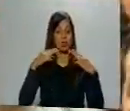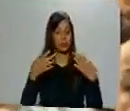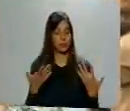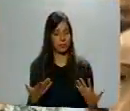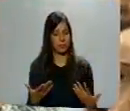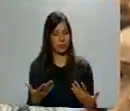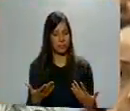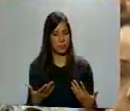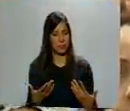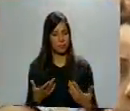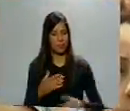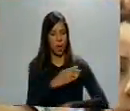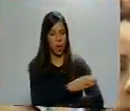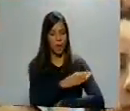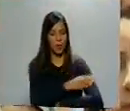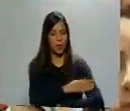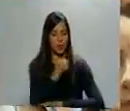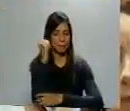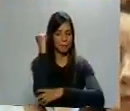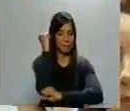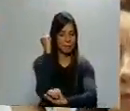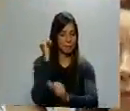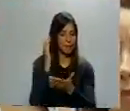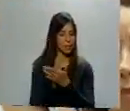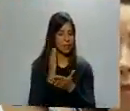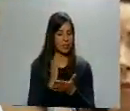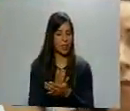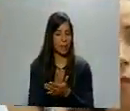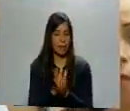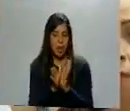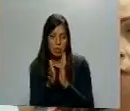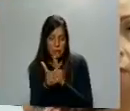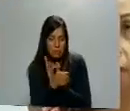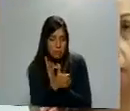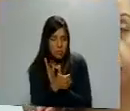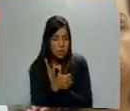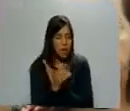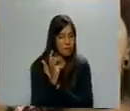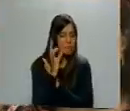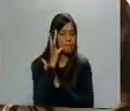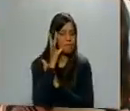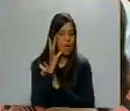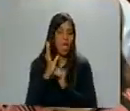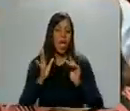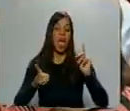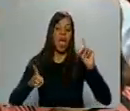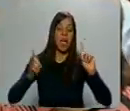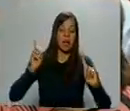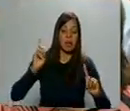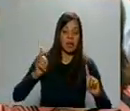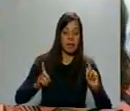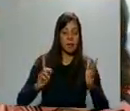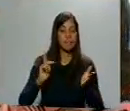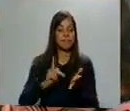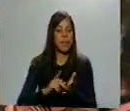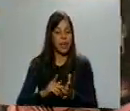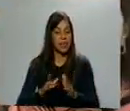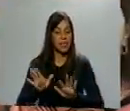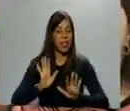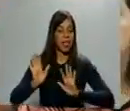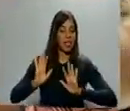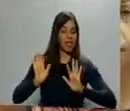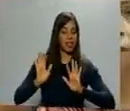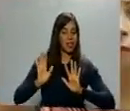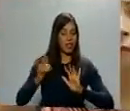manera solapada. Participan de manera oculta. Como que quieren o no quieren. Como que quieren, no